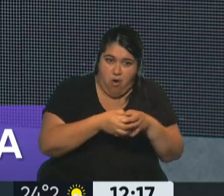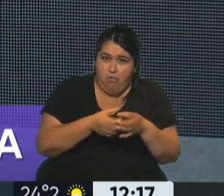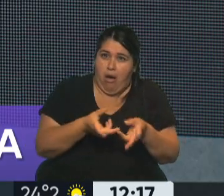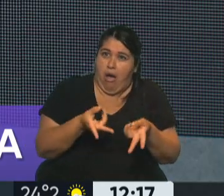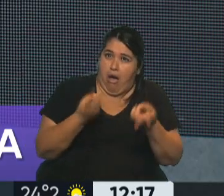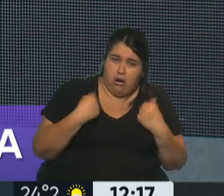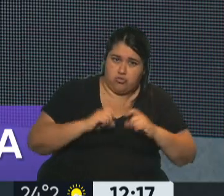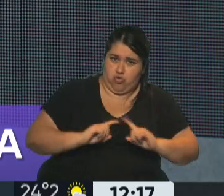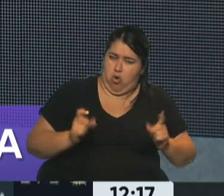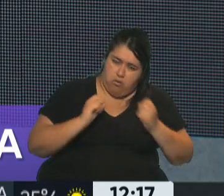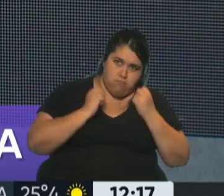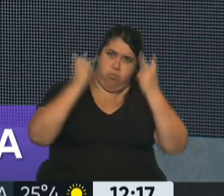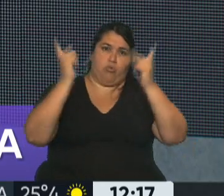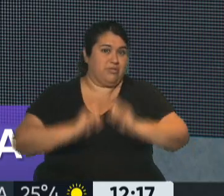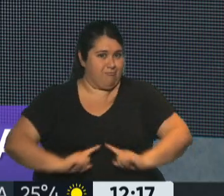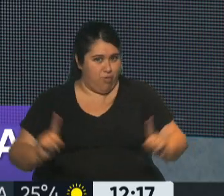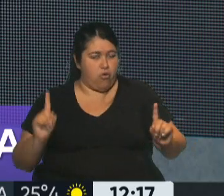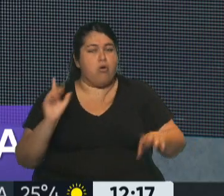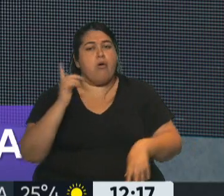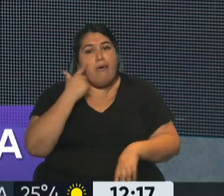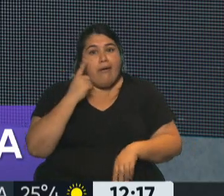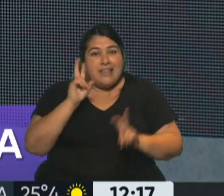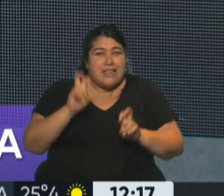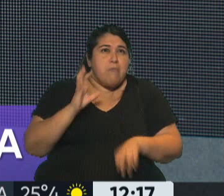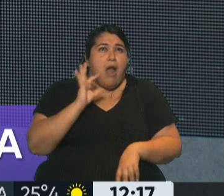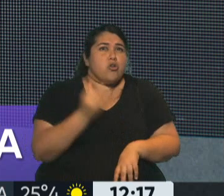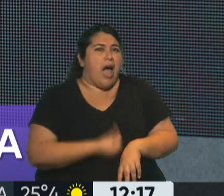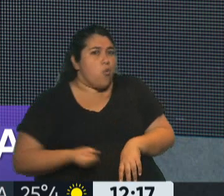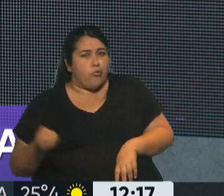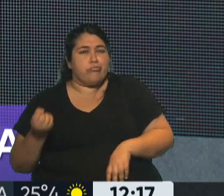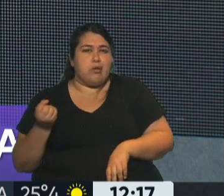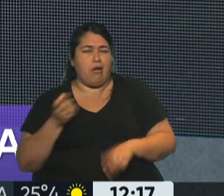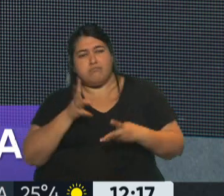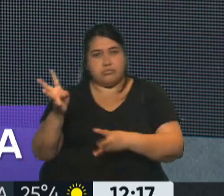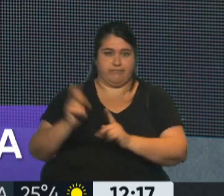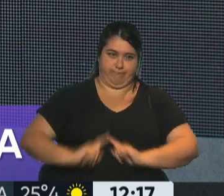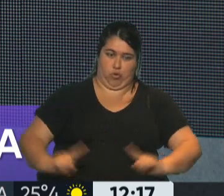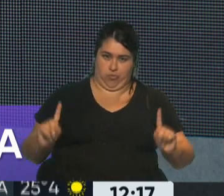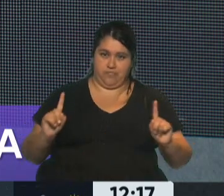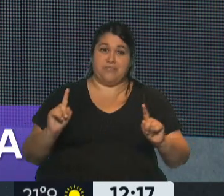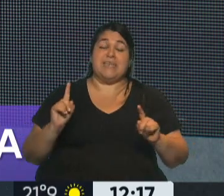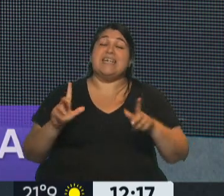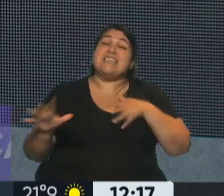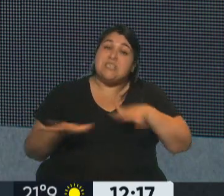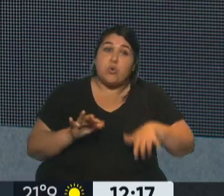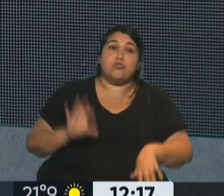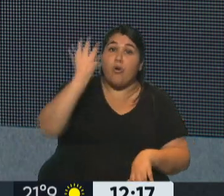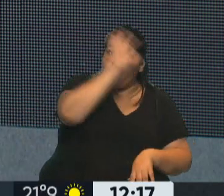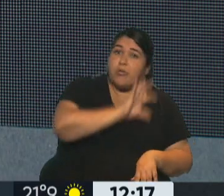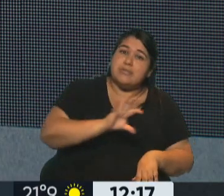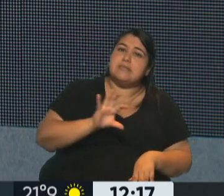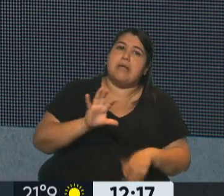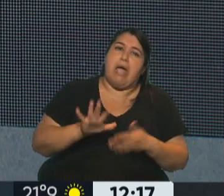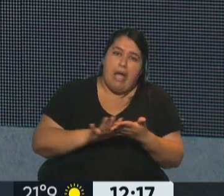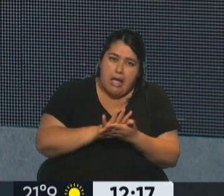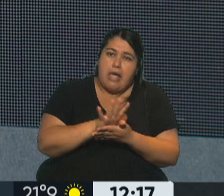vos nombraste gobernadores. La relación del gobierno nacional a partir del 10 de diciembre con las provincias también va a ser clave, ¿verdad? Bueno, vos fijate, hoy